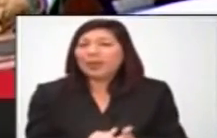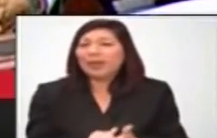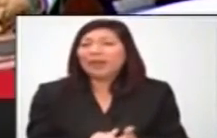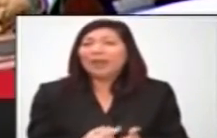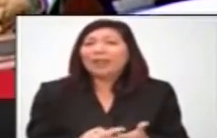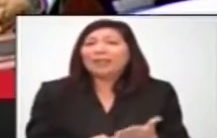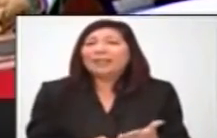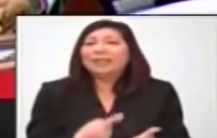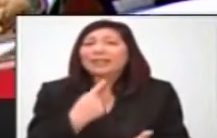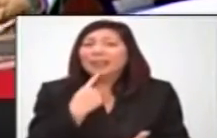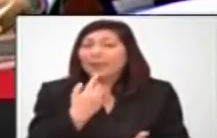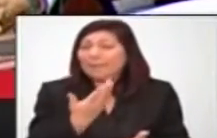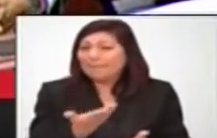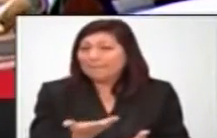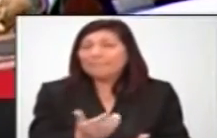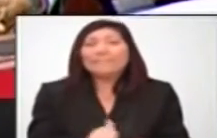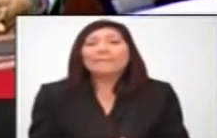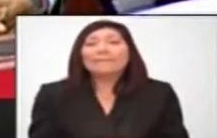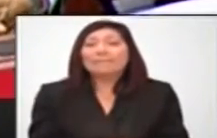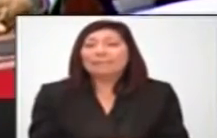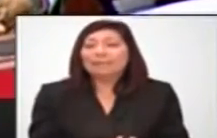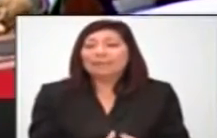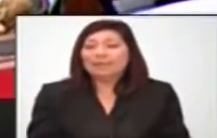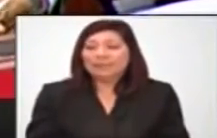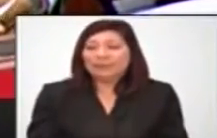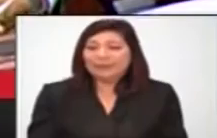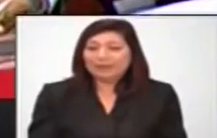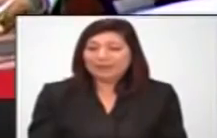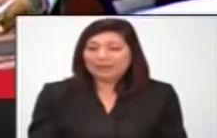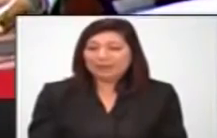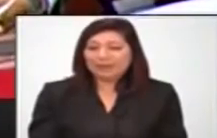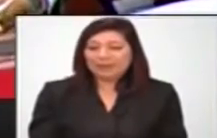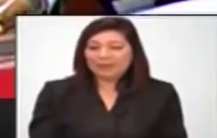Es decir, señor presidente, que